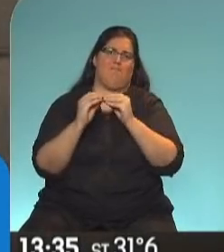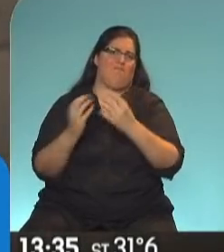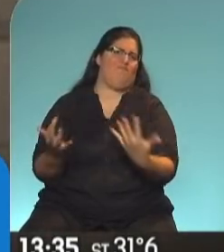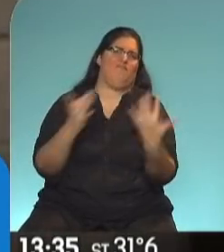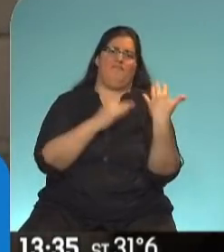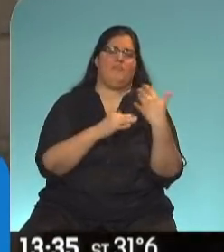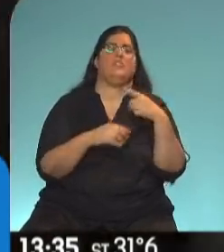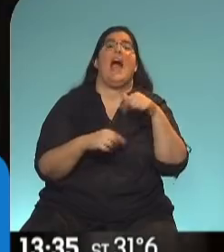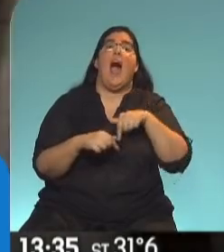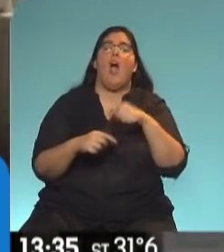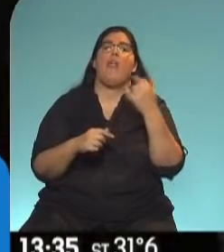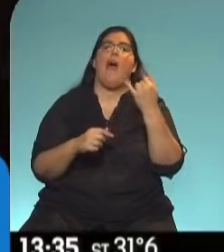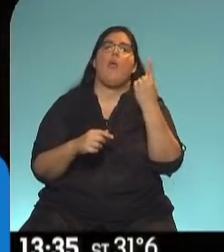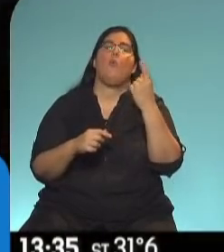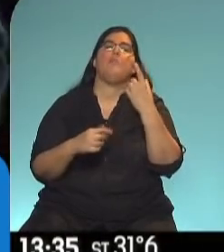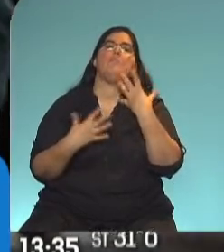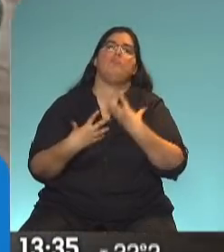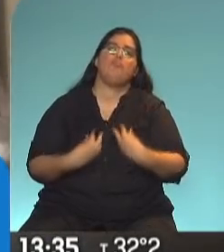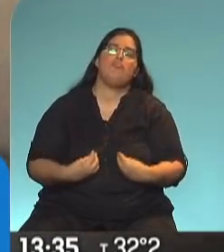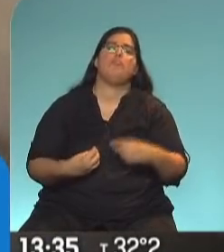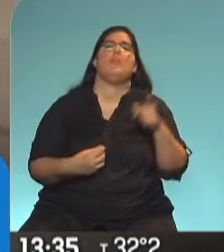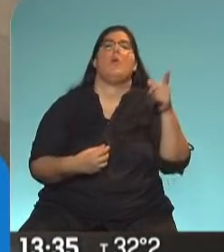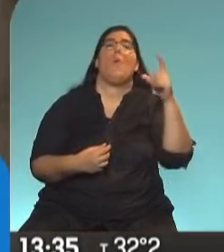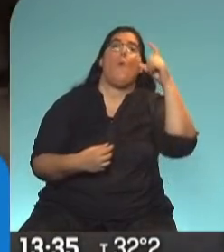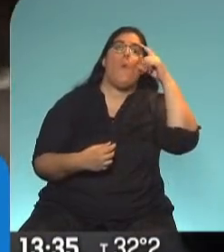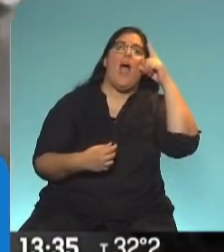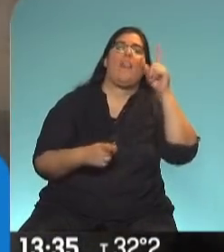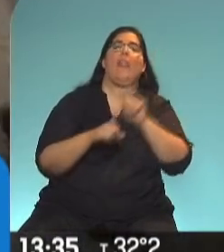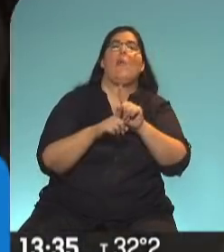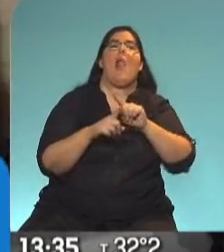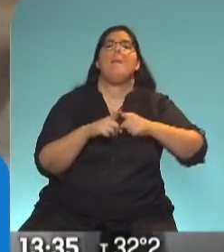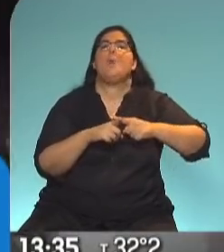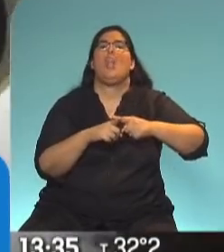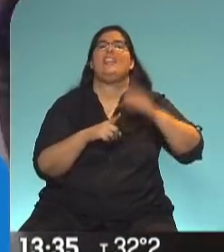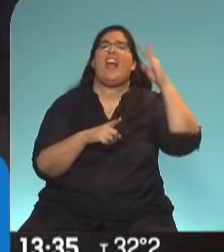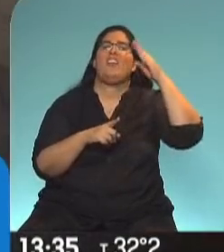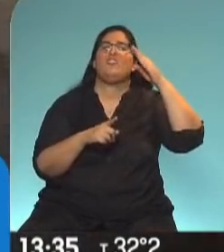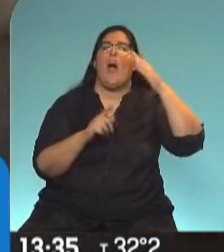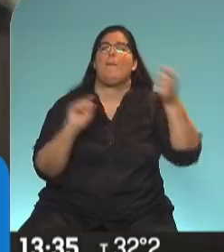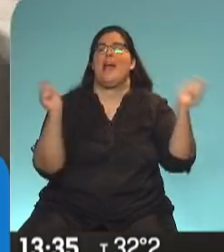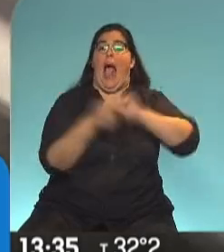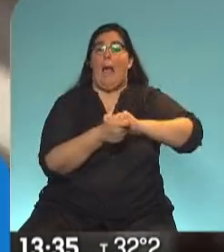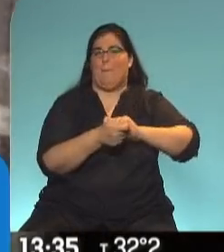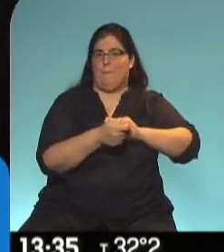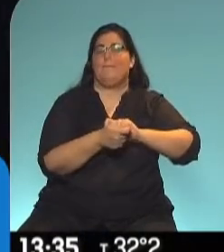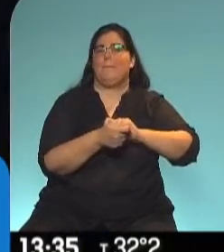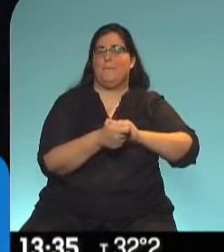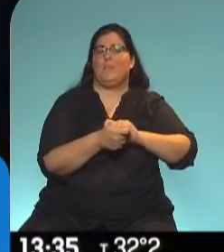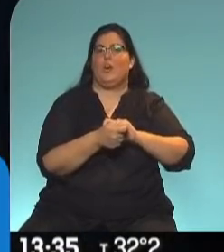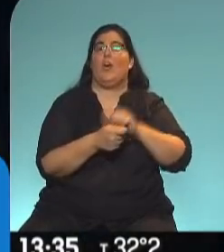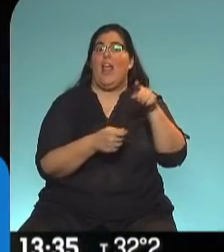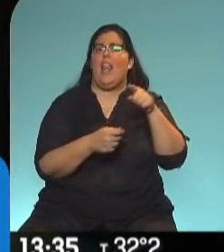aliciente, la esperanza de que el presidente Joe Biden revierta las políticas de Trump, algo que también reclamó al